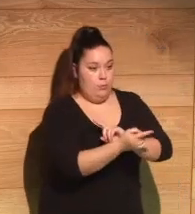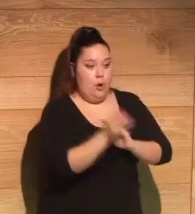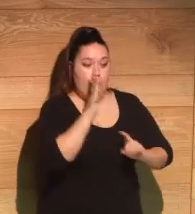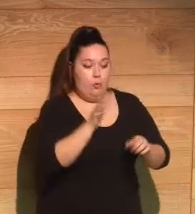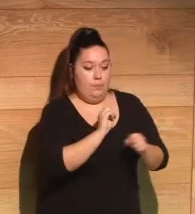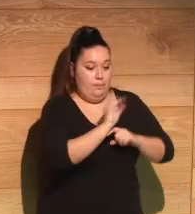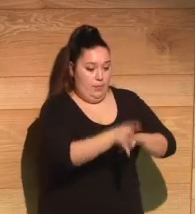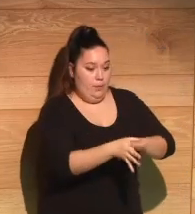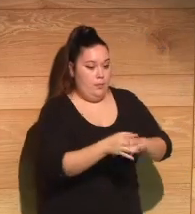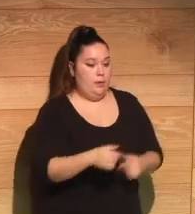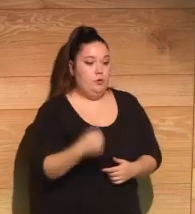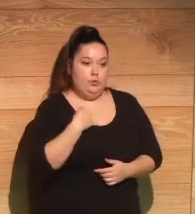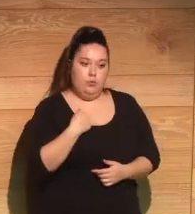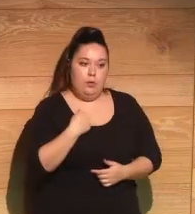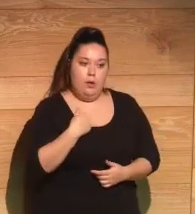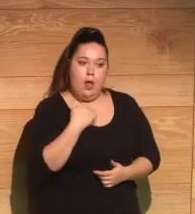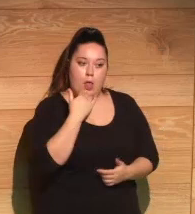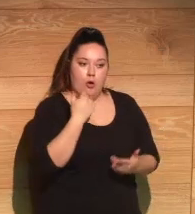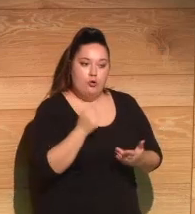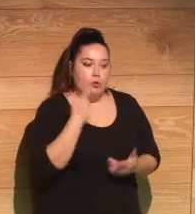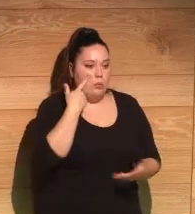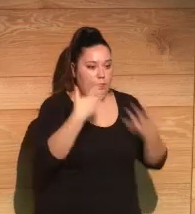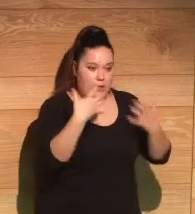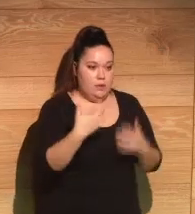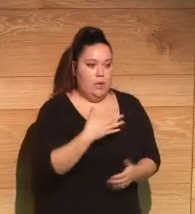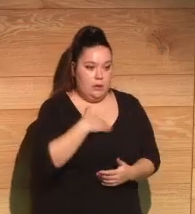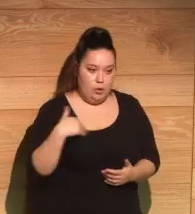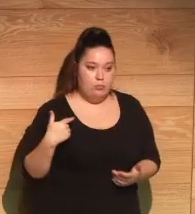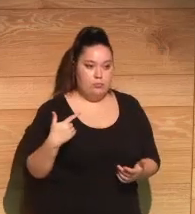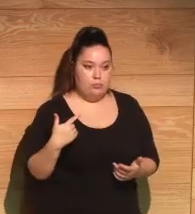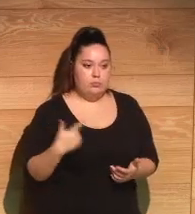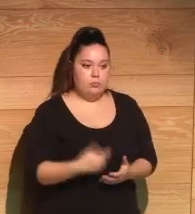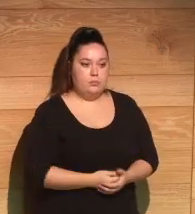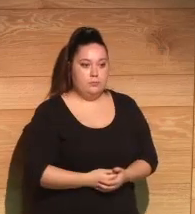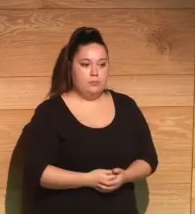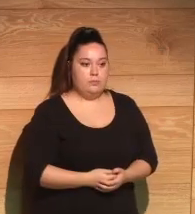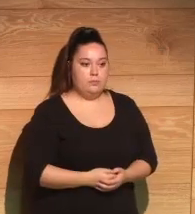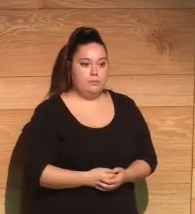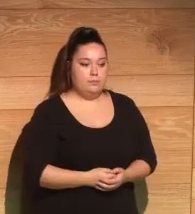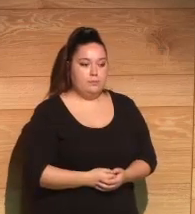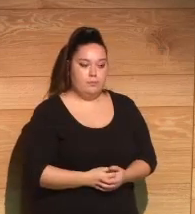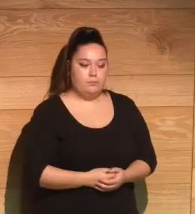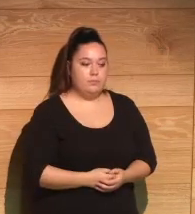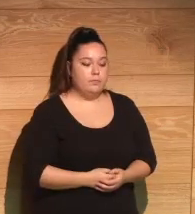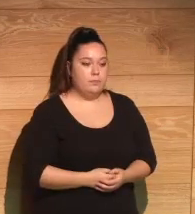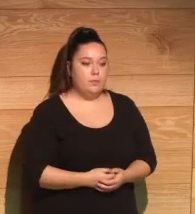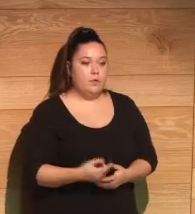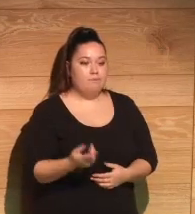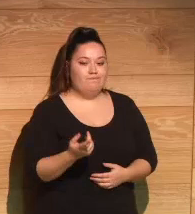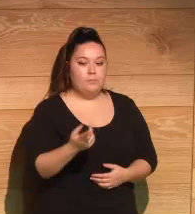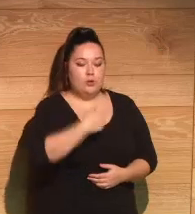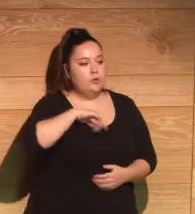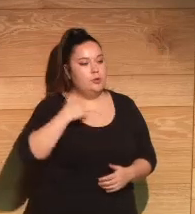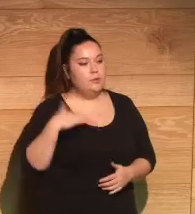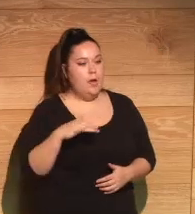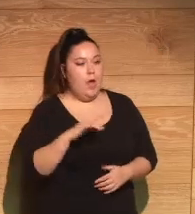que subrayaría, ¿no? Que me parece que cada generación tiene como un acceso distinto a la tecnología y no es uniforme, por supuesto. Llevamos más o menos una